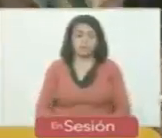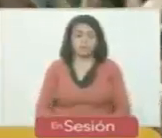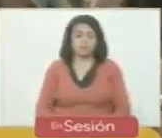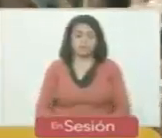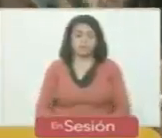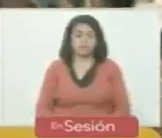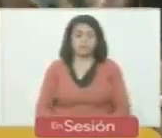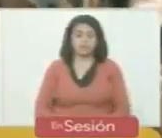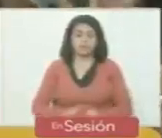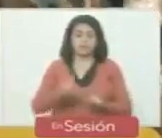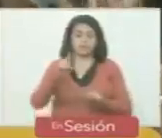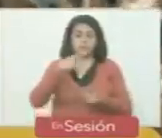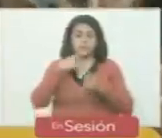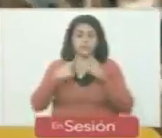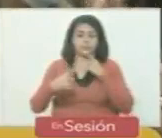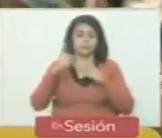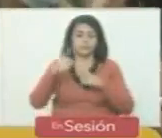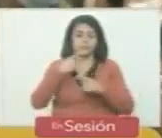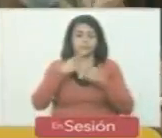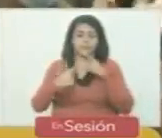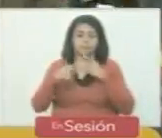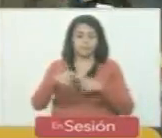Pero también debo decirle